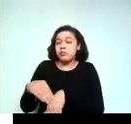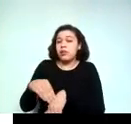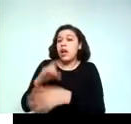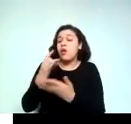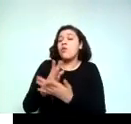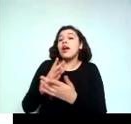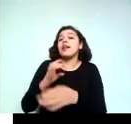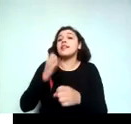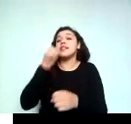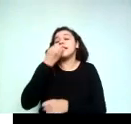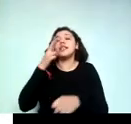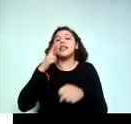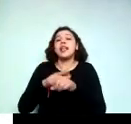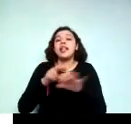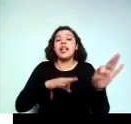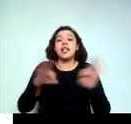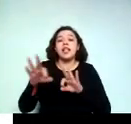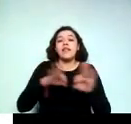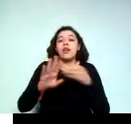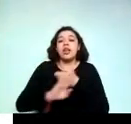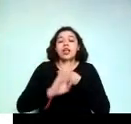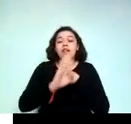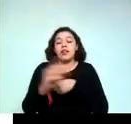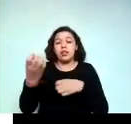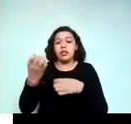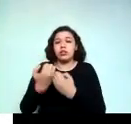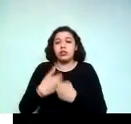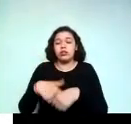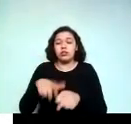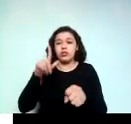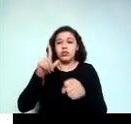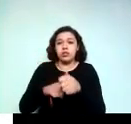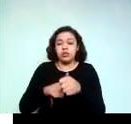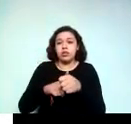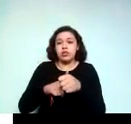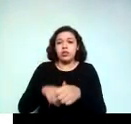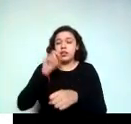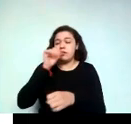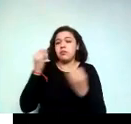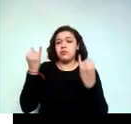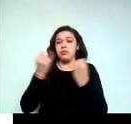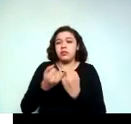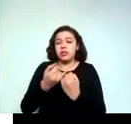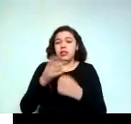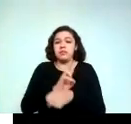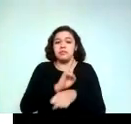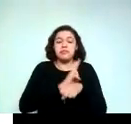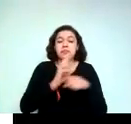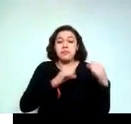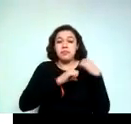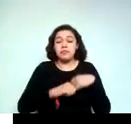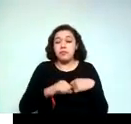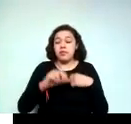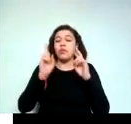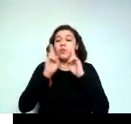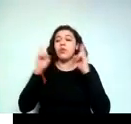Social. Lo puede hacer también a través de las unidades de verificación autorizadas. Y estas unidades de